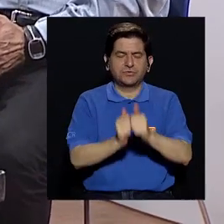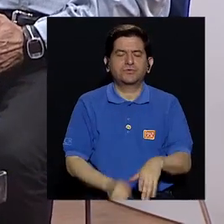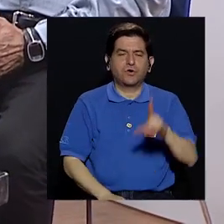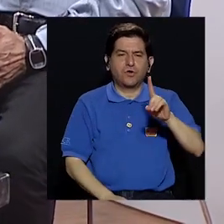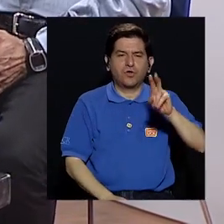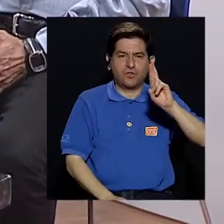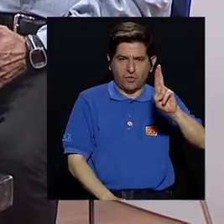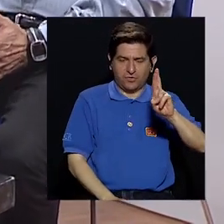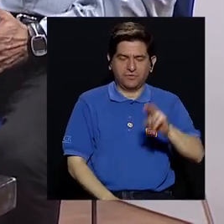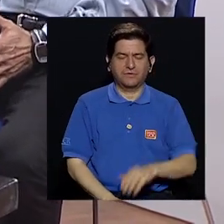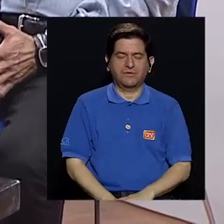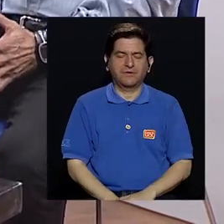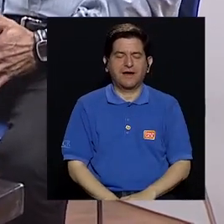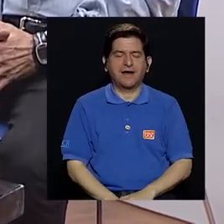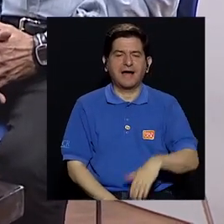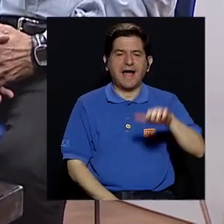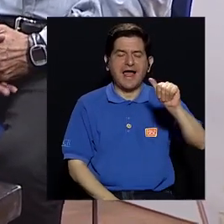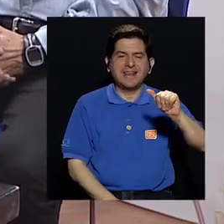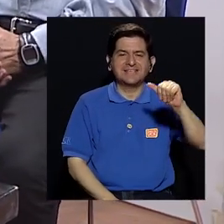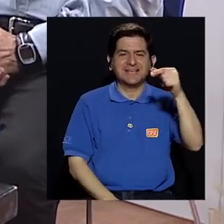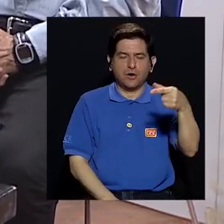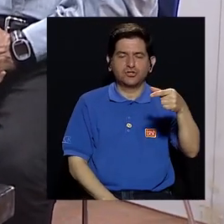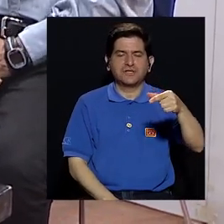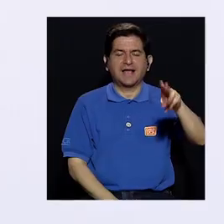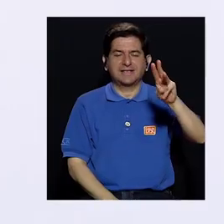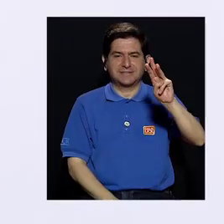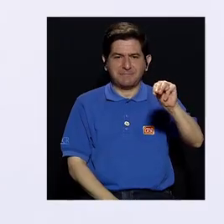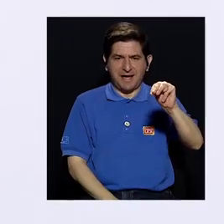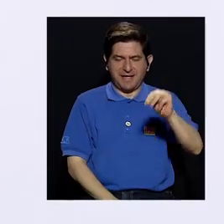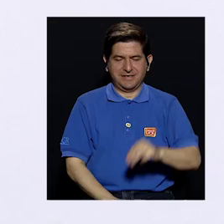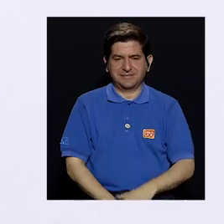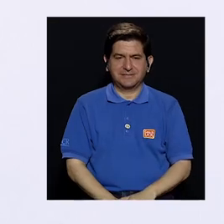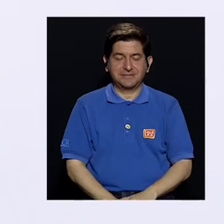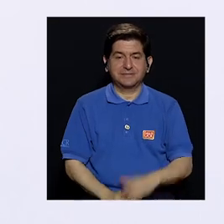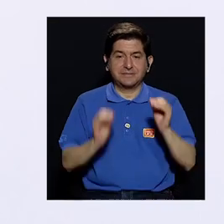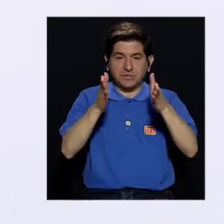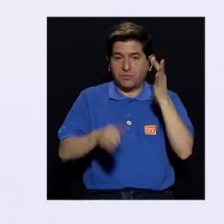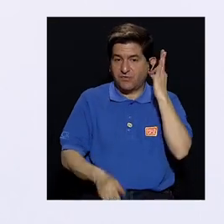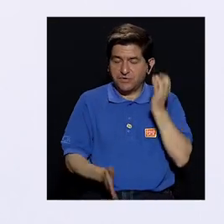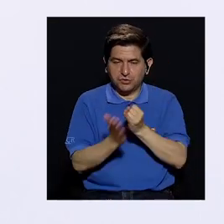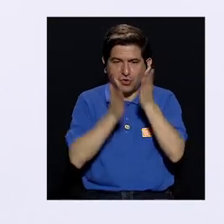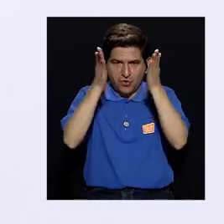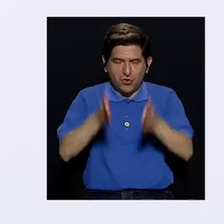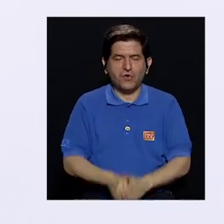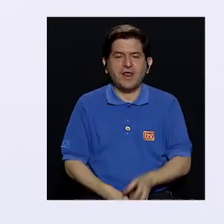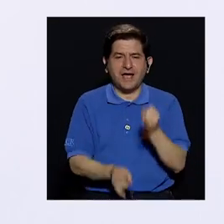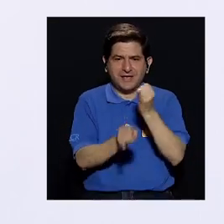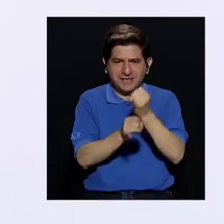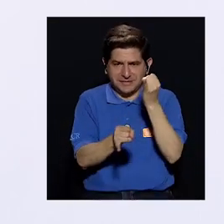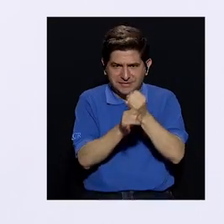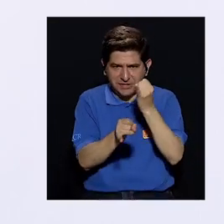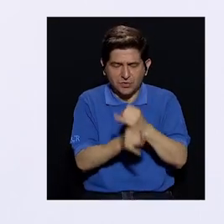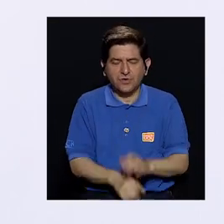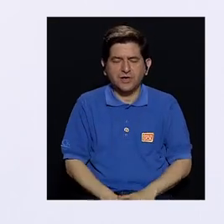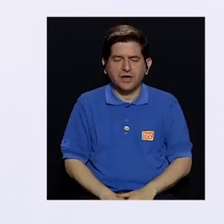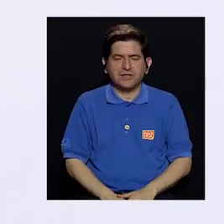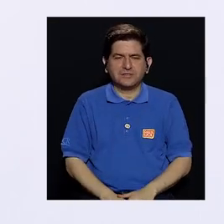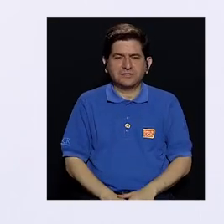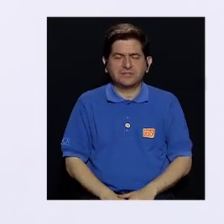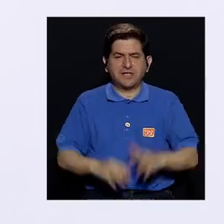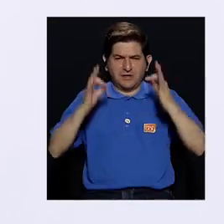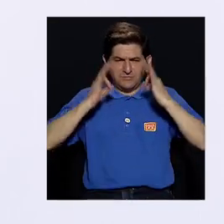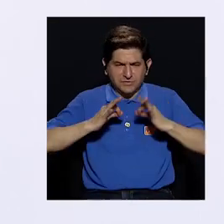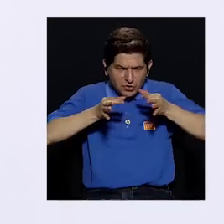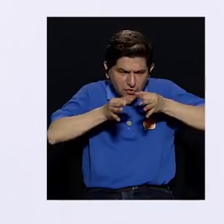acompaña la doctora alicia gonzález manjarrés quien es profesora e investigadora del instituto de fisiología